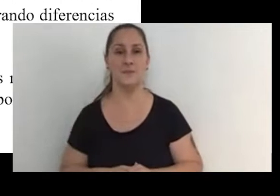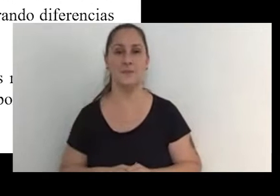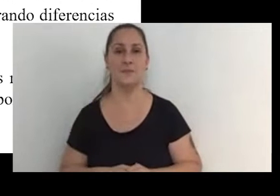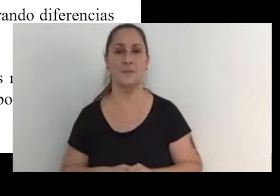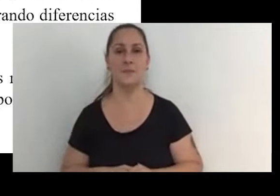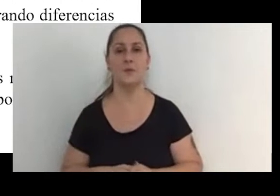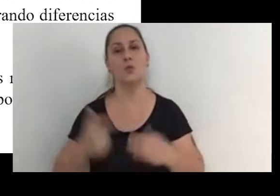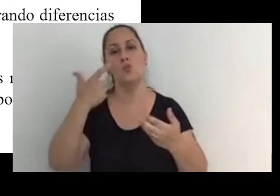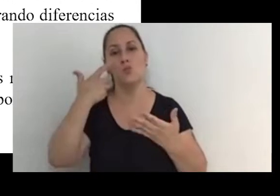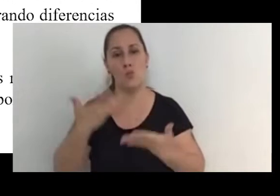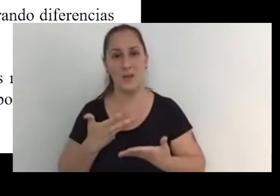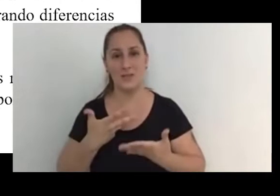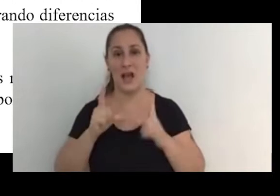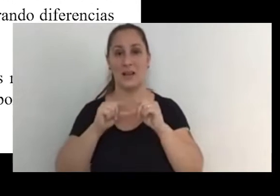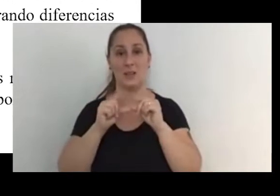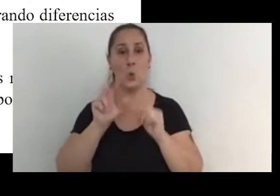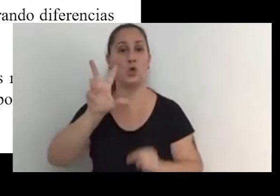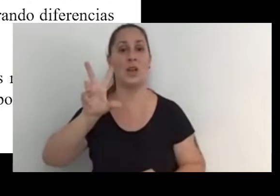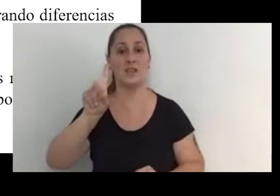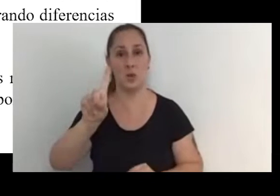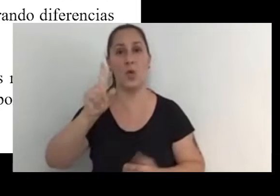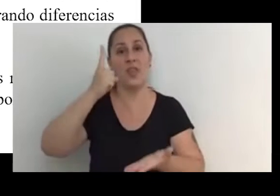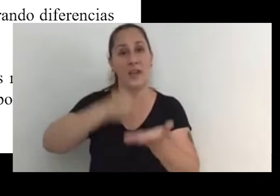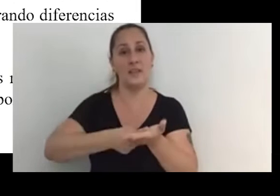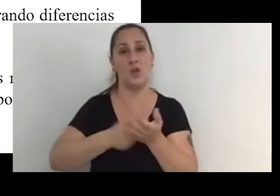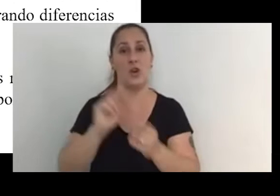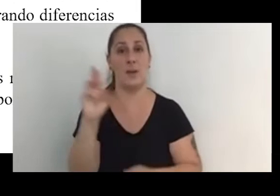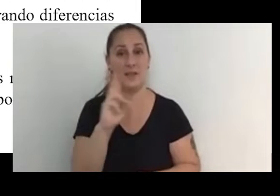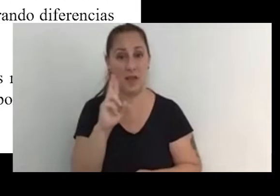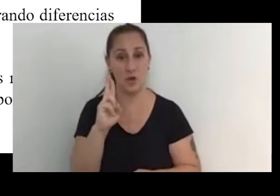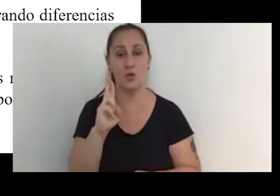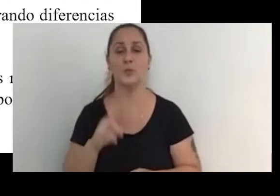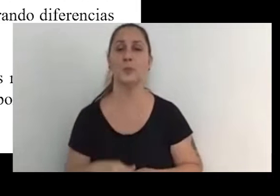colación el artículo 31 del decreto reglamentario,